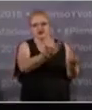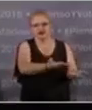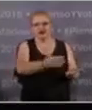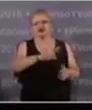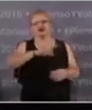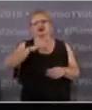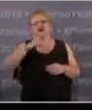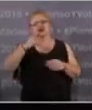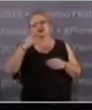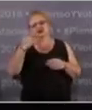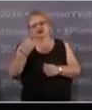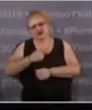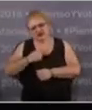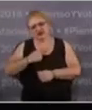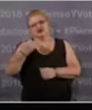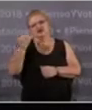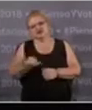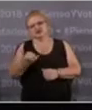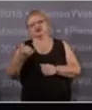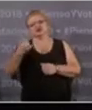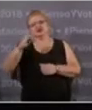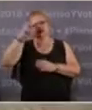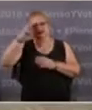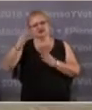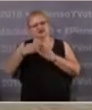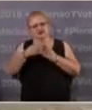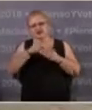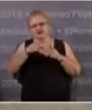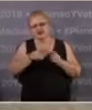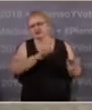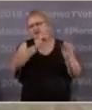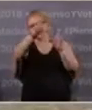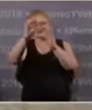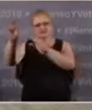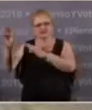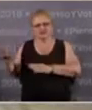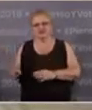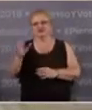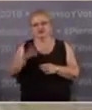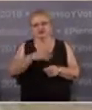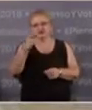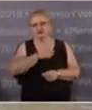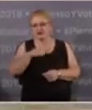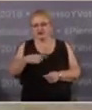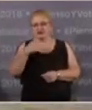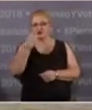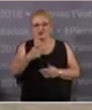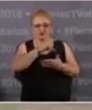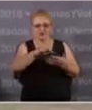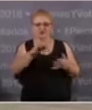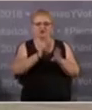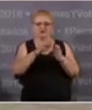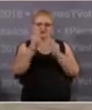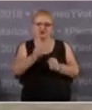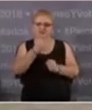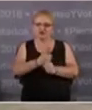a los cuarteles. Y en ese sentido, pasar a un diseño de política pública en materia de seguridad que tenga como ingrediente fundamental